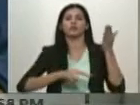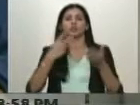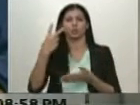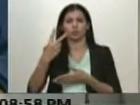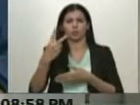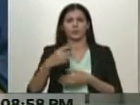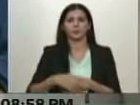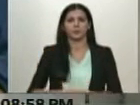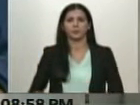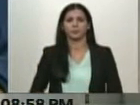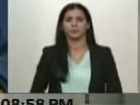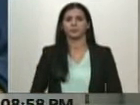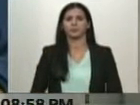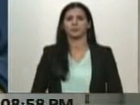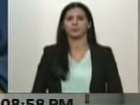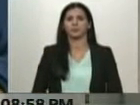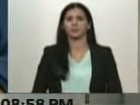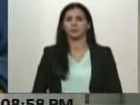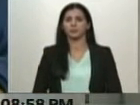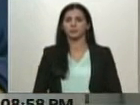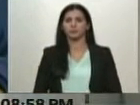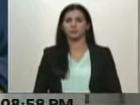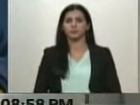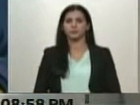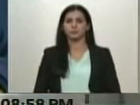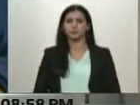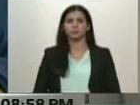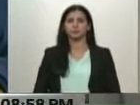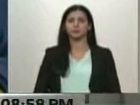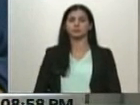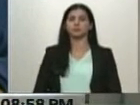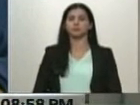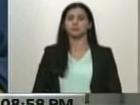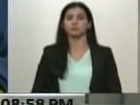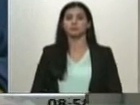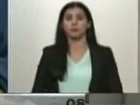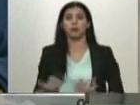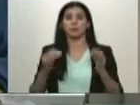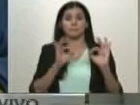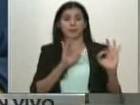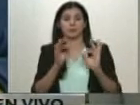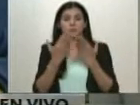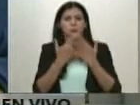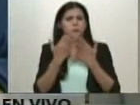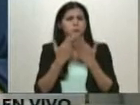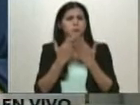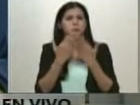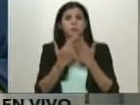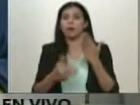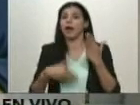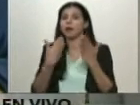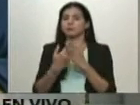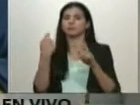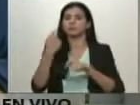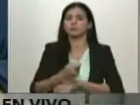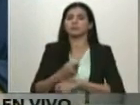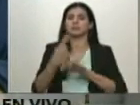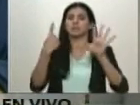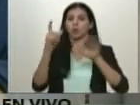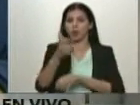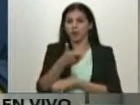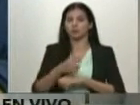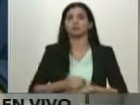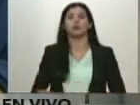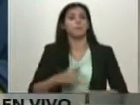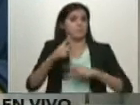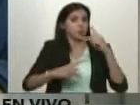la primera corte, y se van a preparar para sacar su primaria